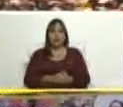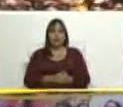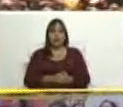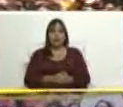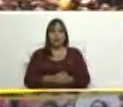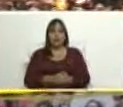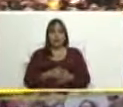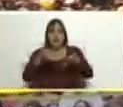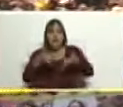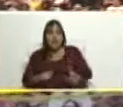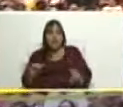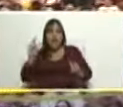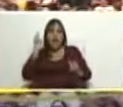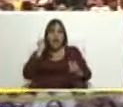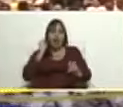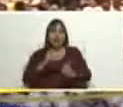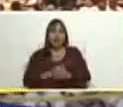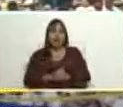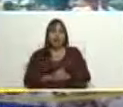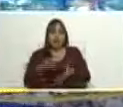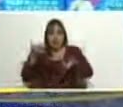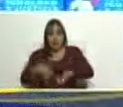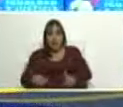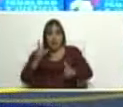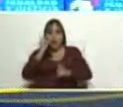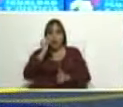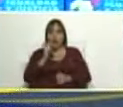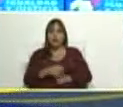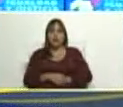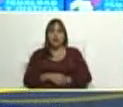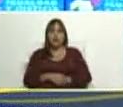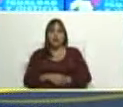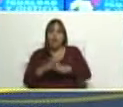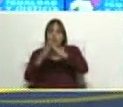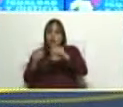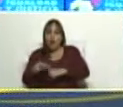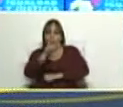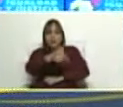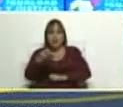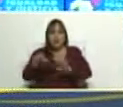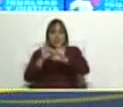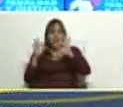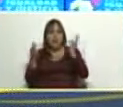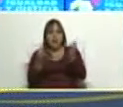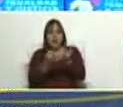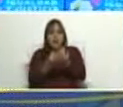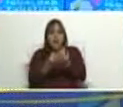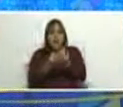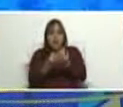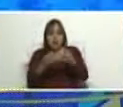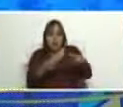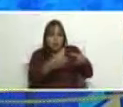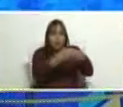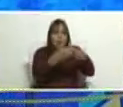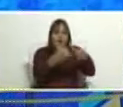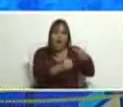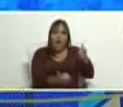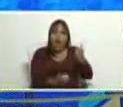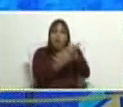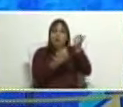a sus hijas, a su hijo, a todos sus familiares que estuvieron a su lado siempre.